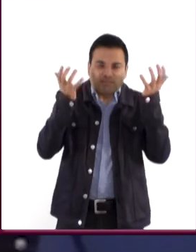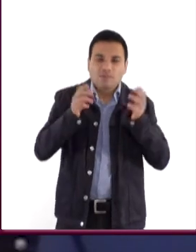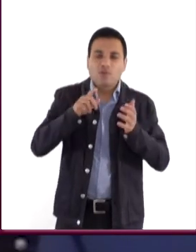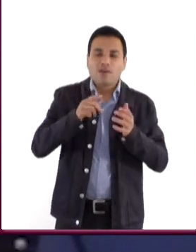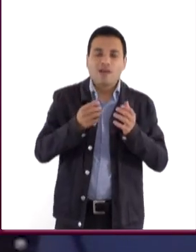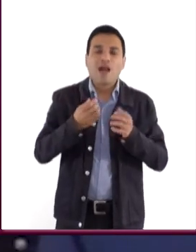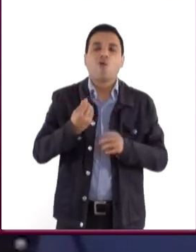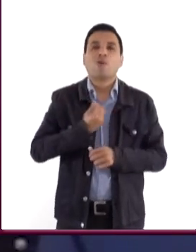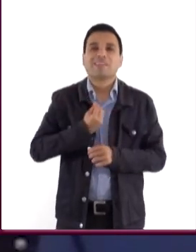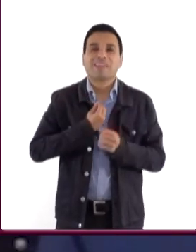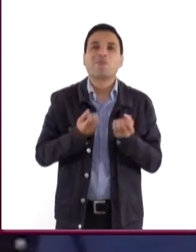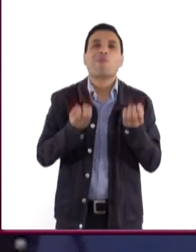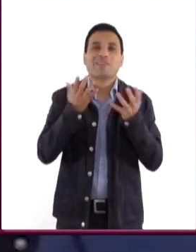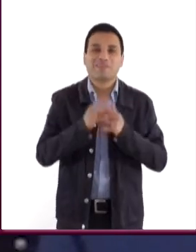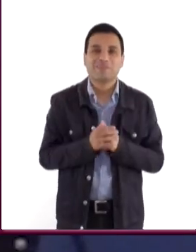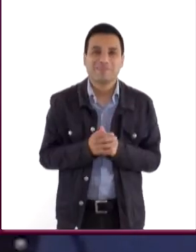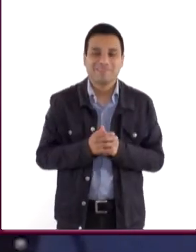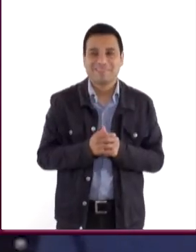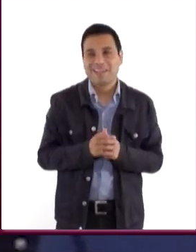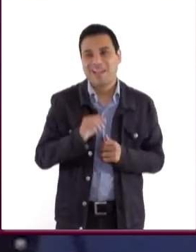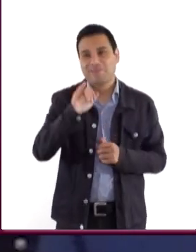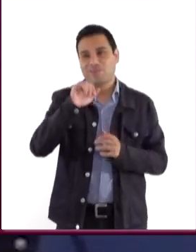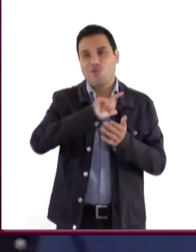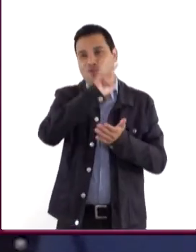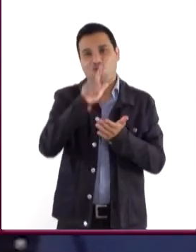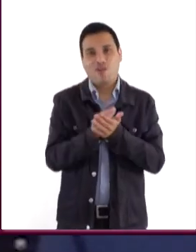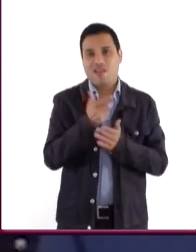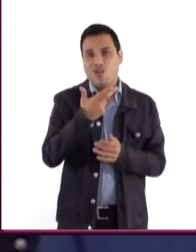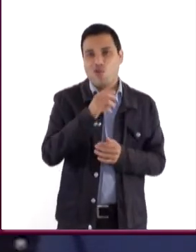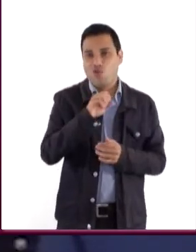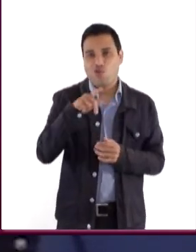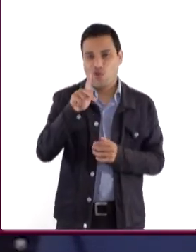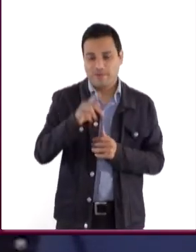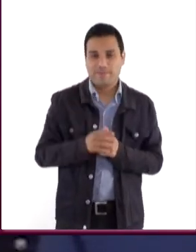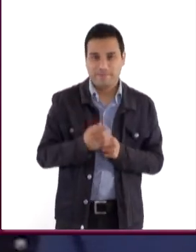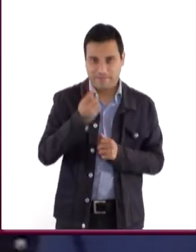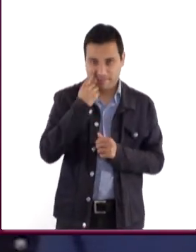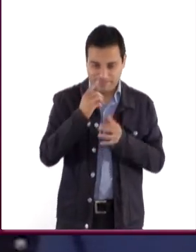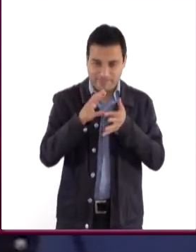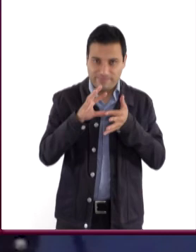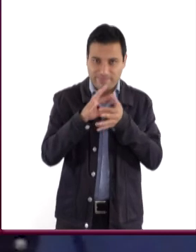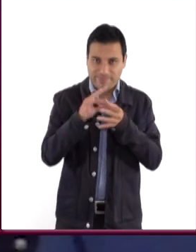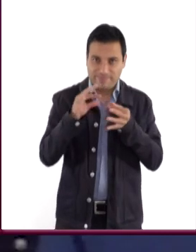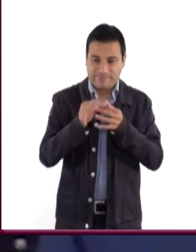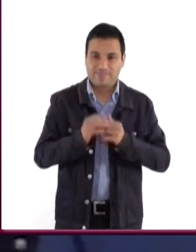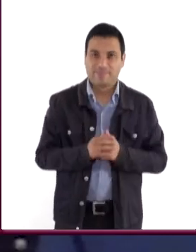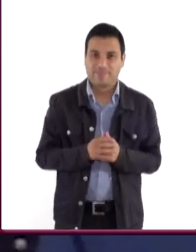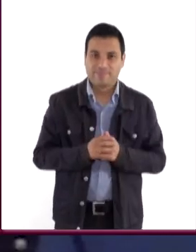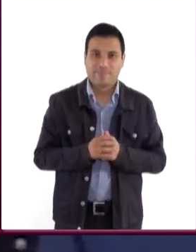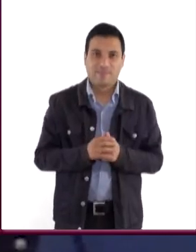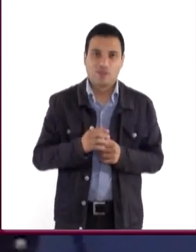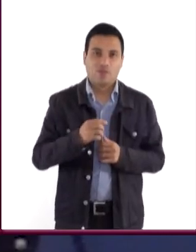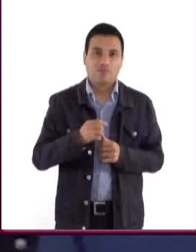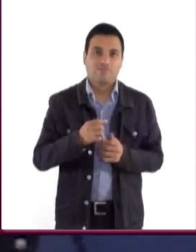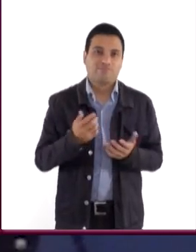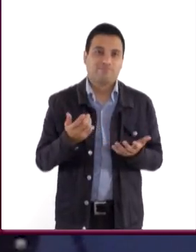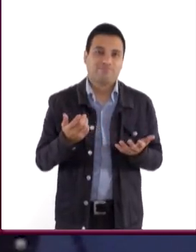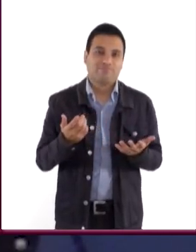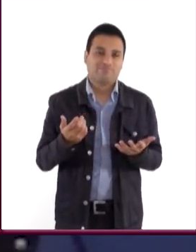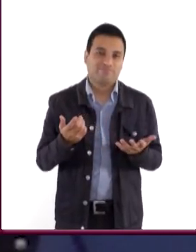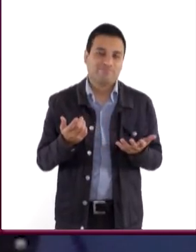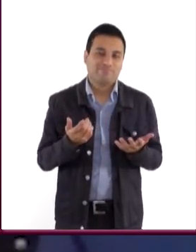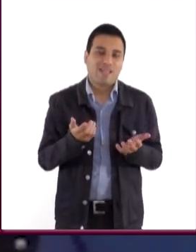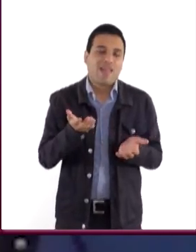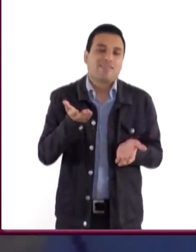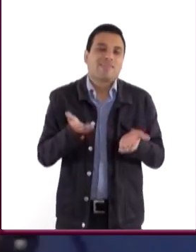sí, está totalmente vinculado con la ley de Hooke. Pues resulta que cada vez que yo cargo mi peso, el esfuerzo